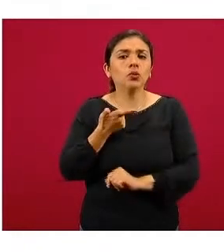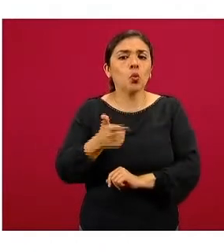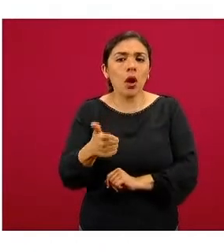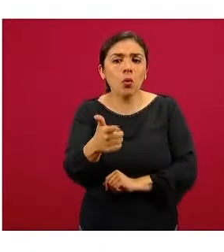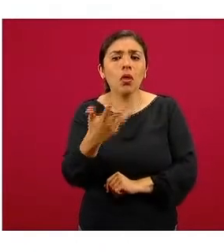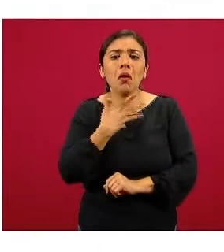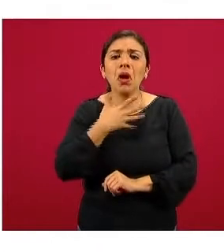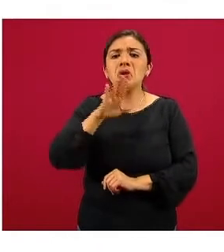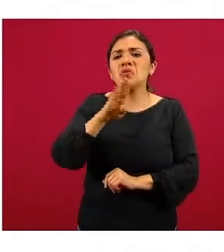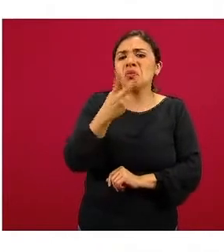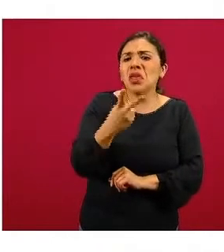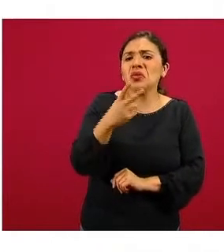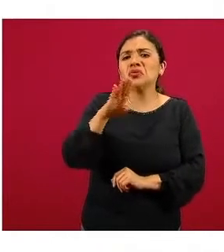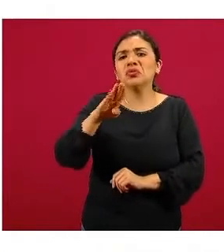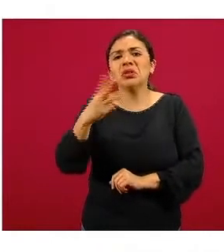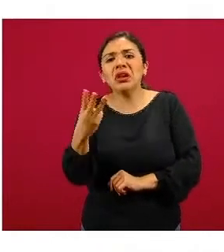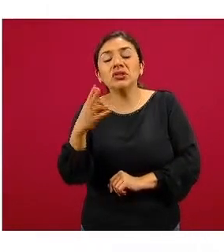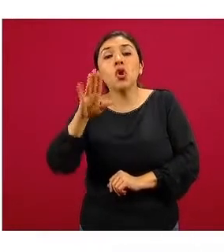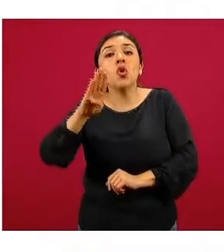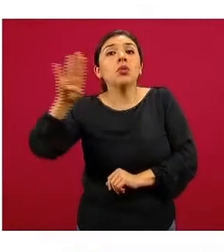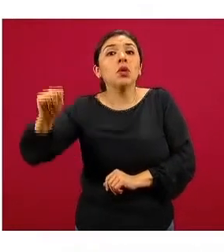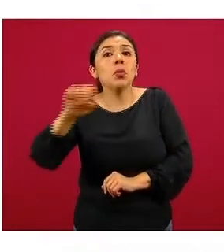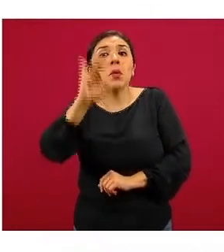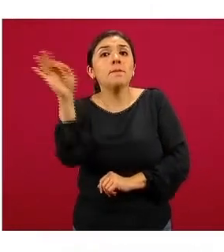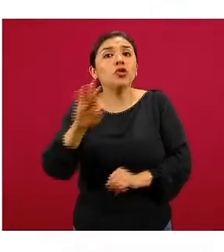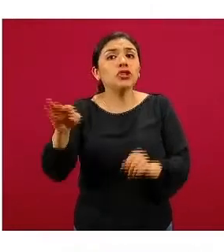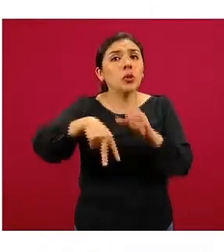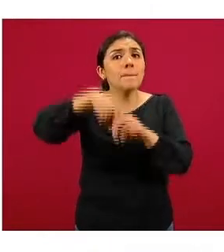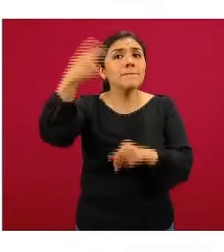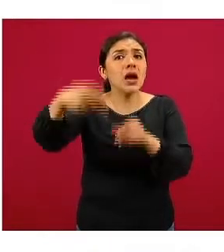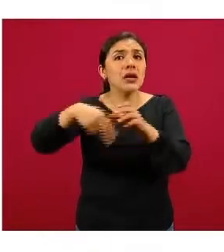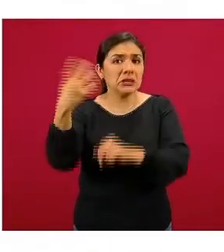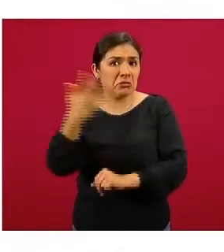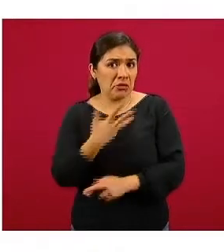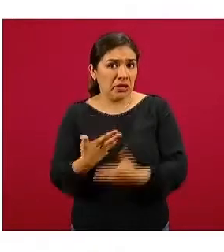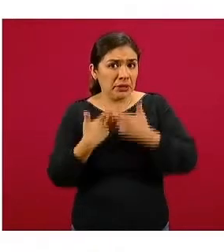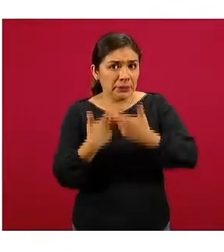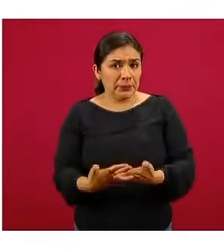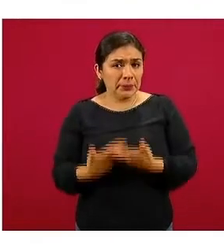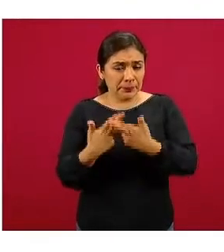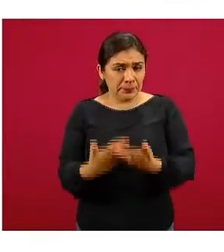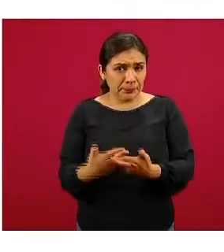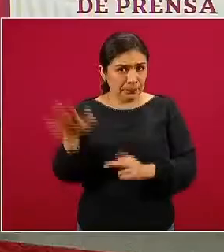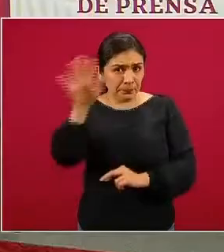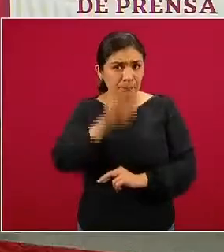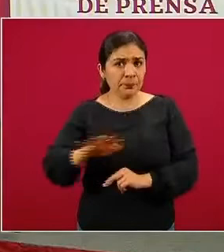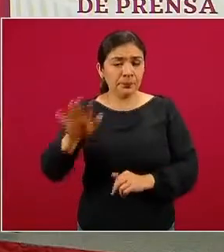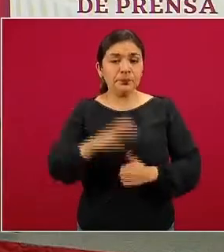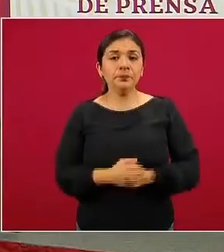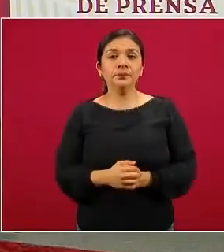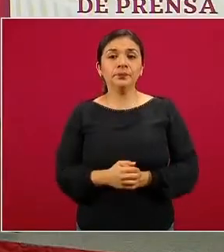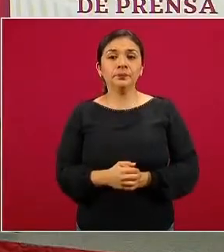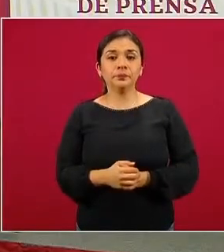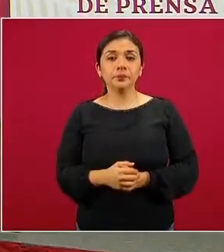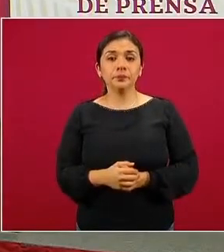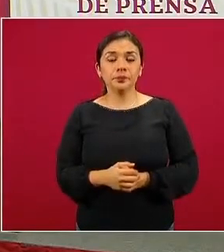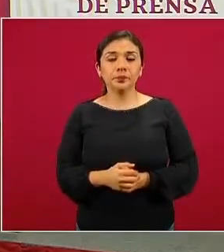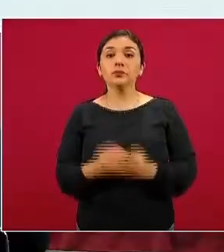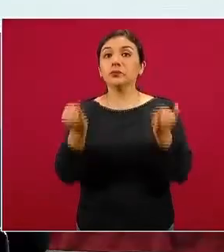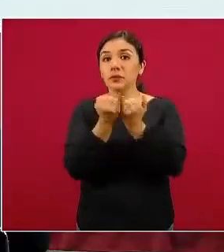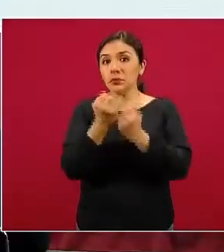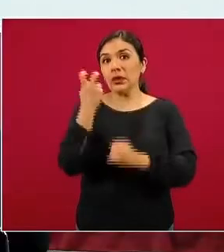Guanajuato con 92, 96 y 99% de disponibilidad en este grupo. Un indicador también